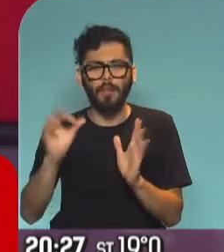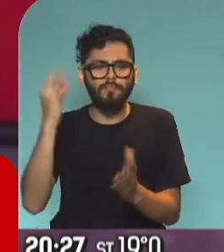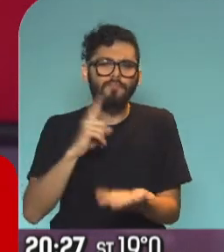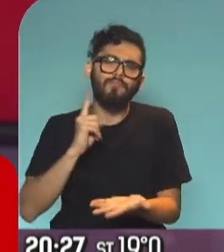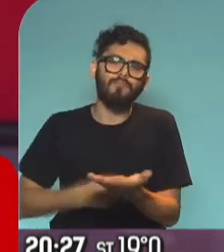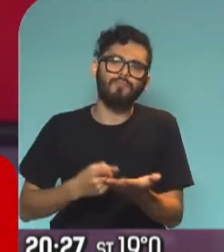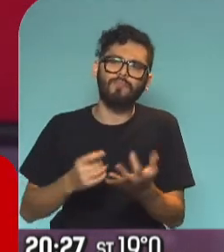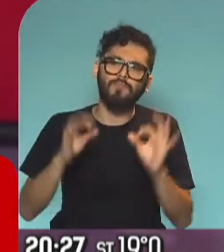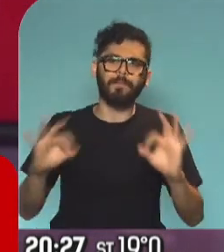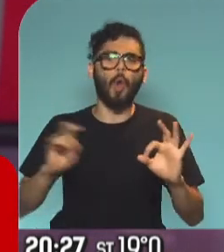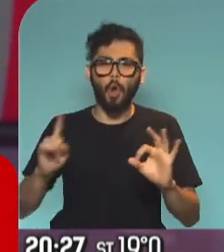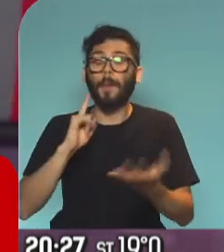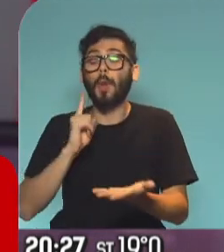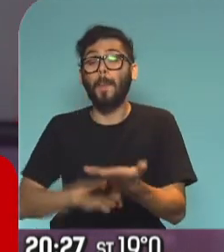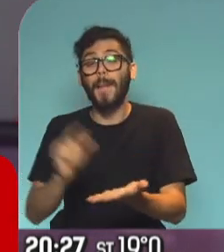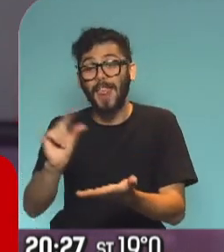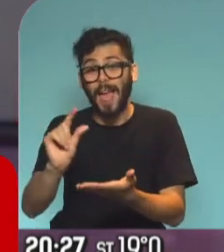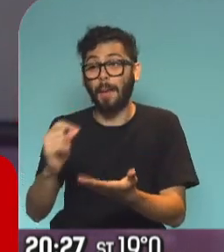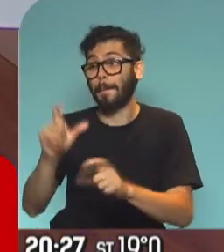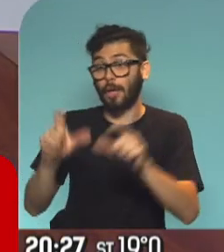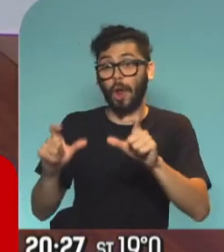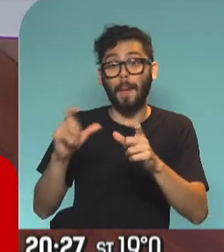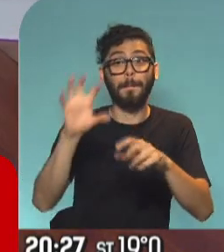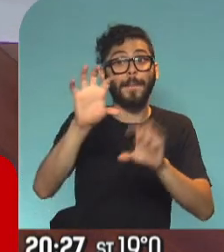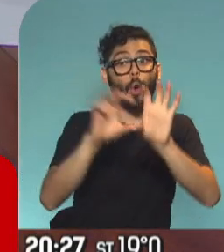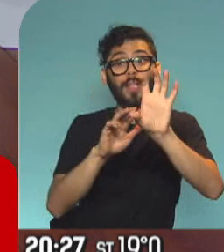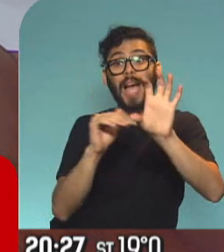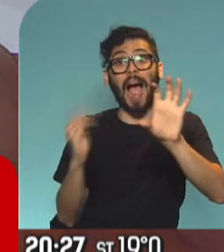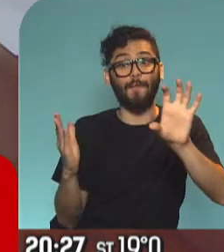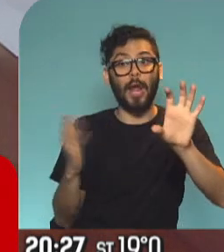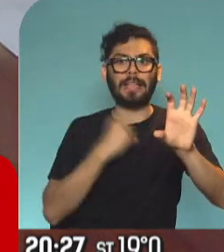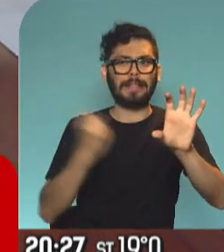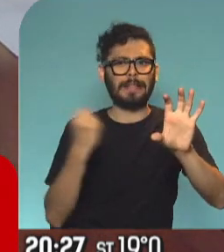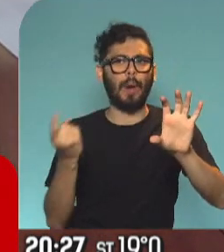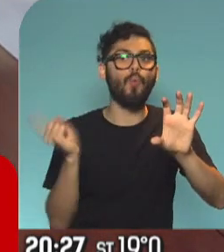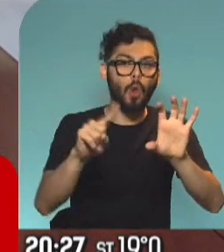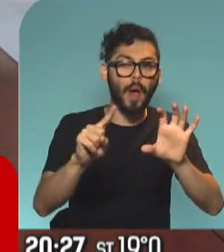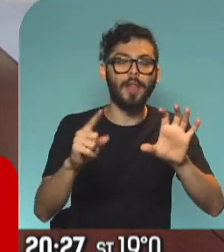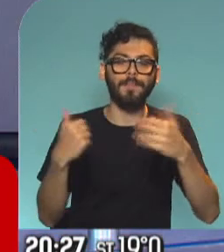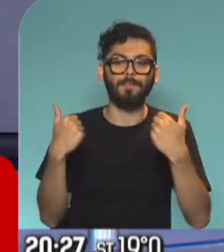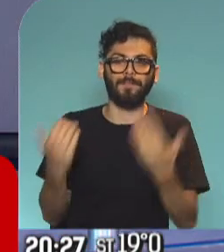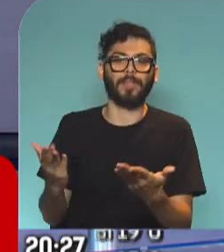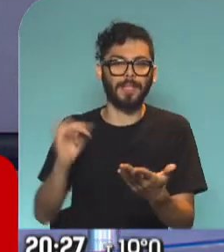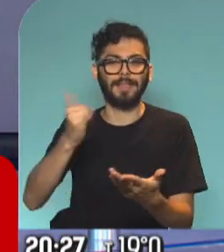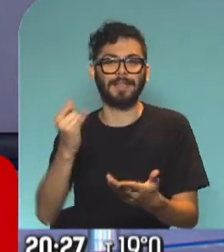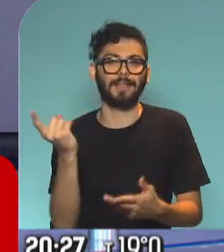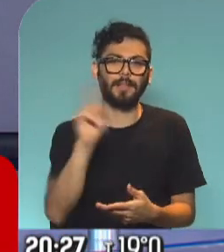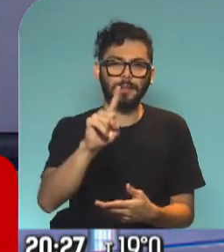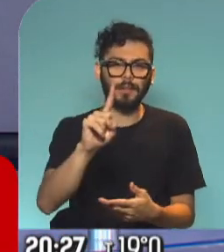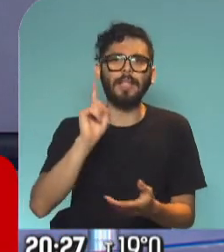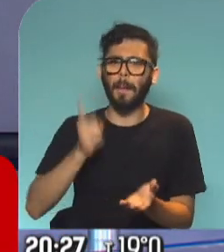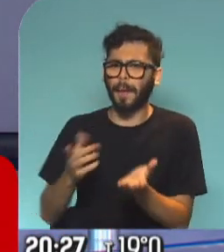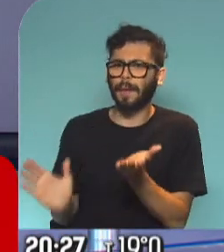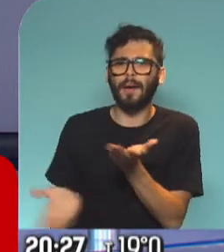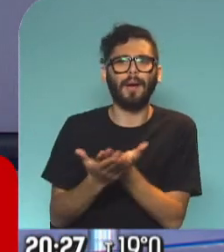hechos le va a permitir a todos los que están afuera de la provincia y que quieren volver, poder hacer. Con la acción de Amnistía Internacional, nada